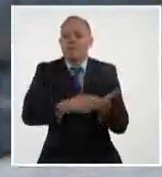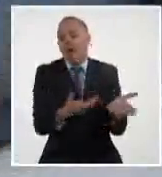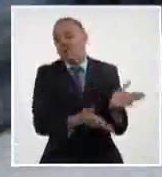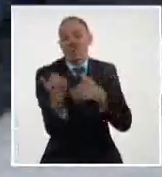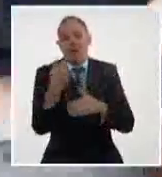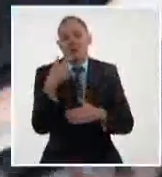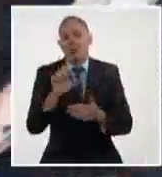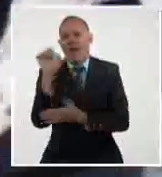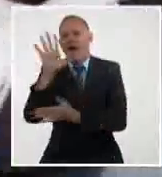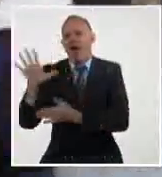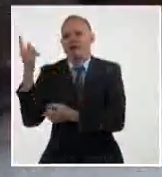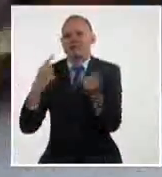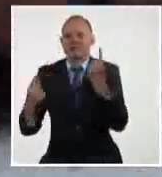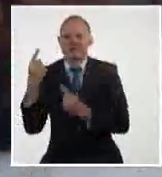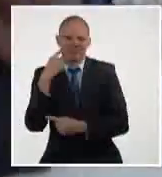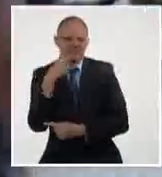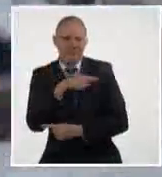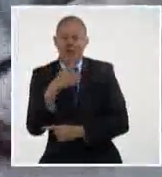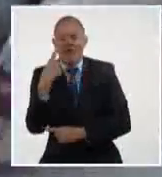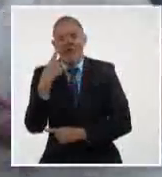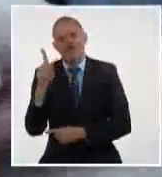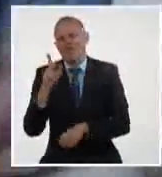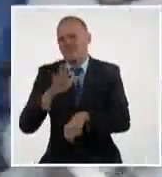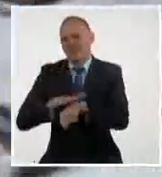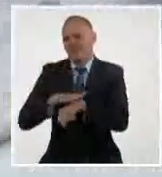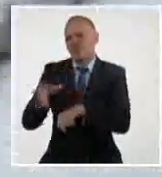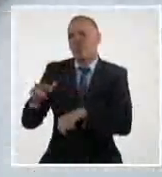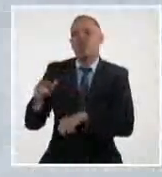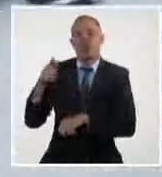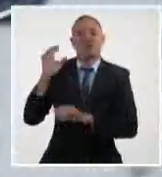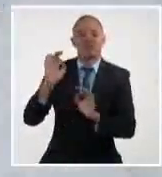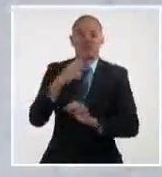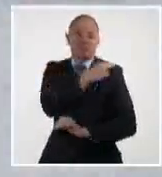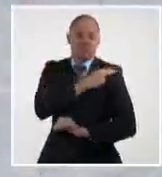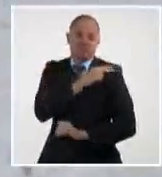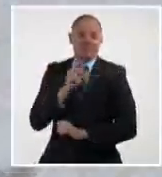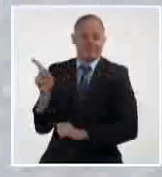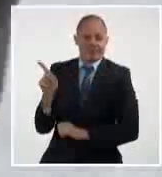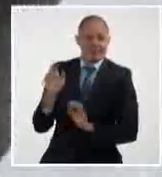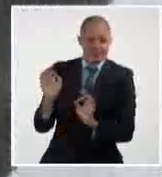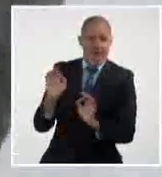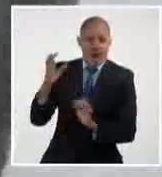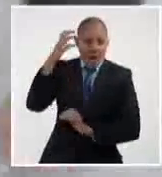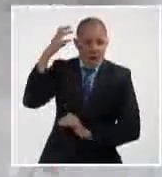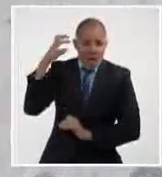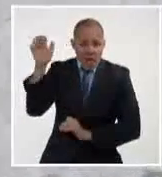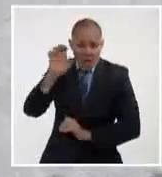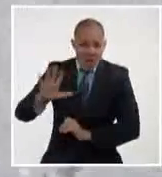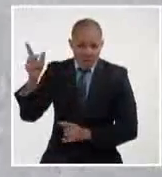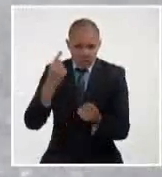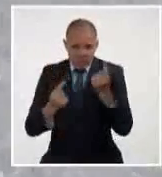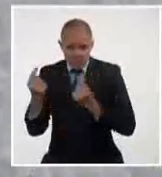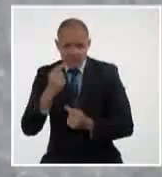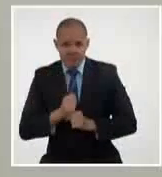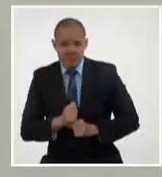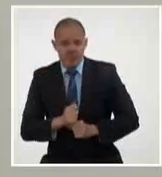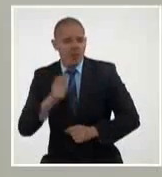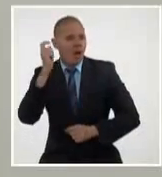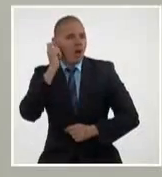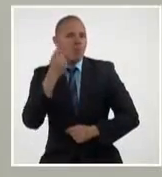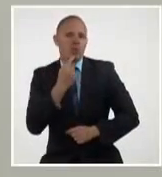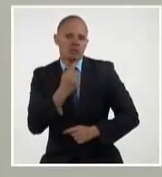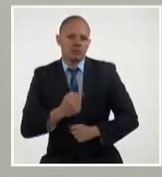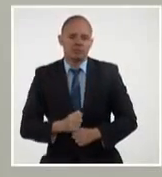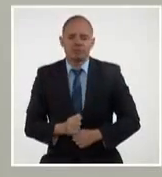personas, ignorando su responsabilidad histórica. Necesitamos una misión naval europea eficiente